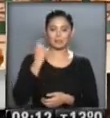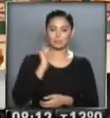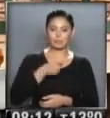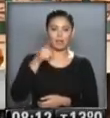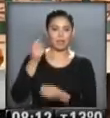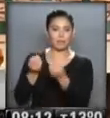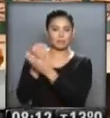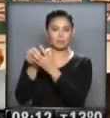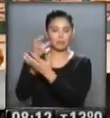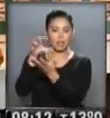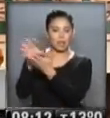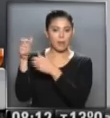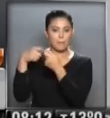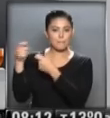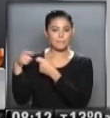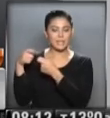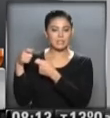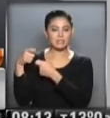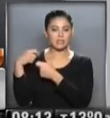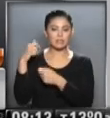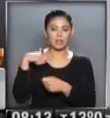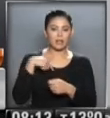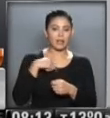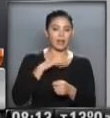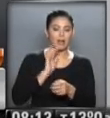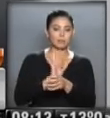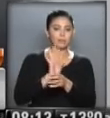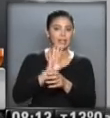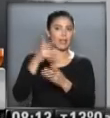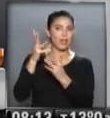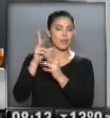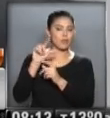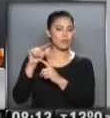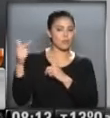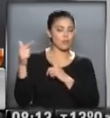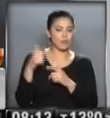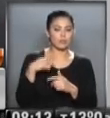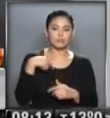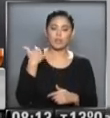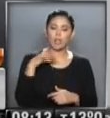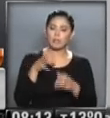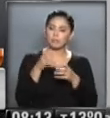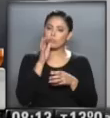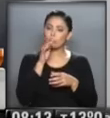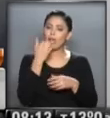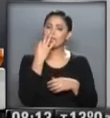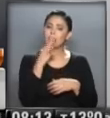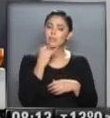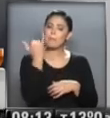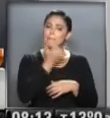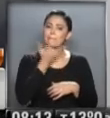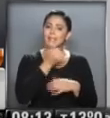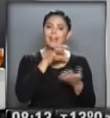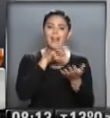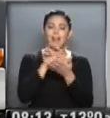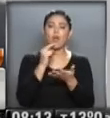militar que no fueron declaradas en el país el grupo Clarín deberá explicar ante la justicia la existencia de estas 11